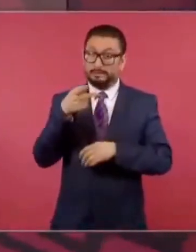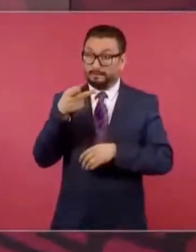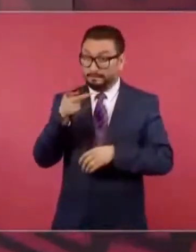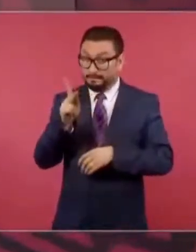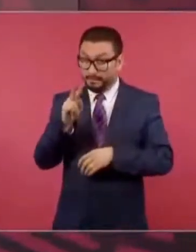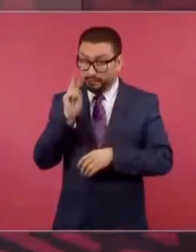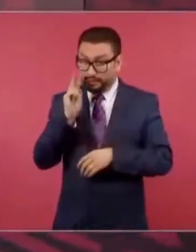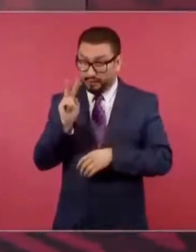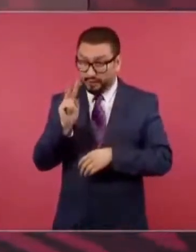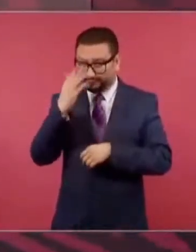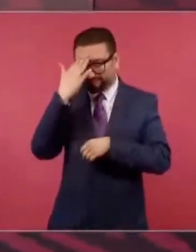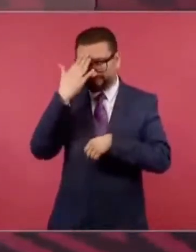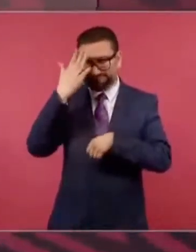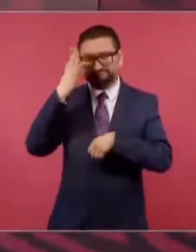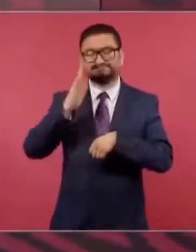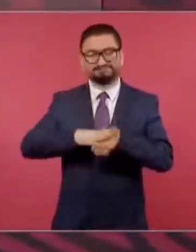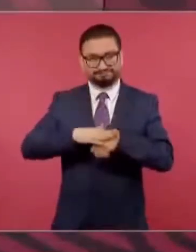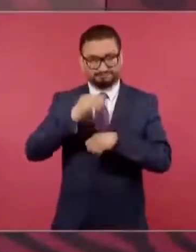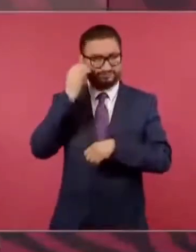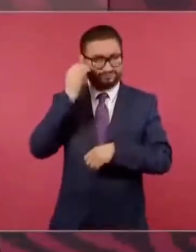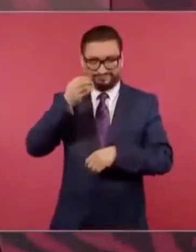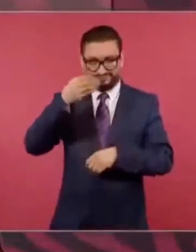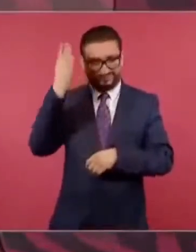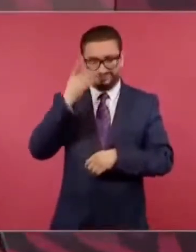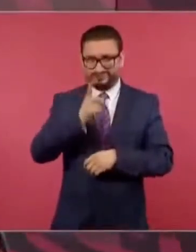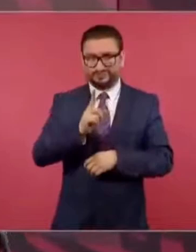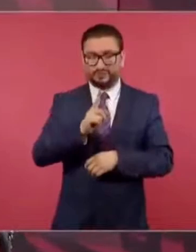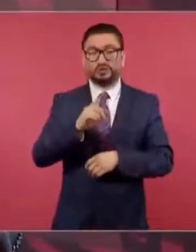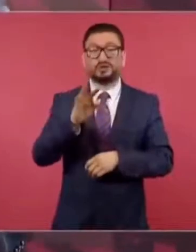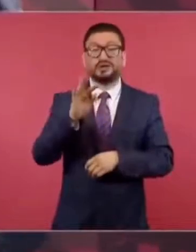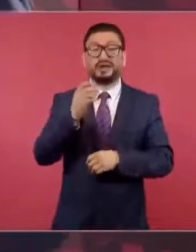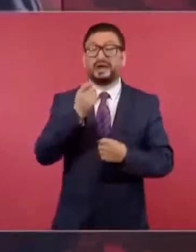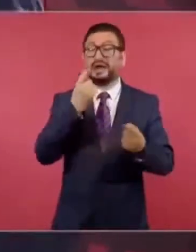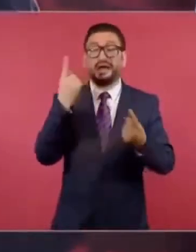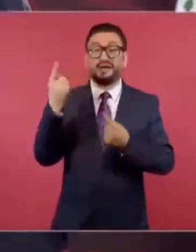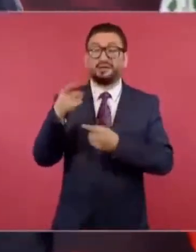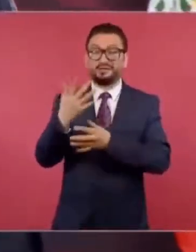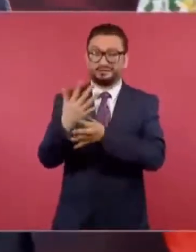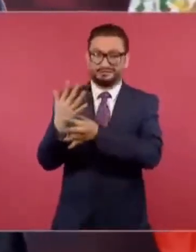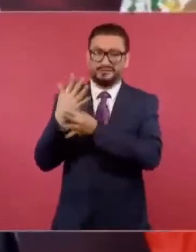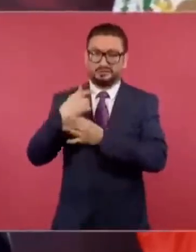Y aunque ya estoy chocheando, como dicen también mis adversarios,